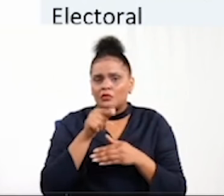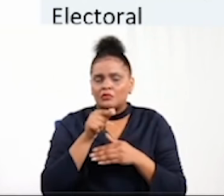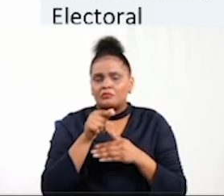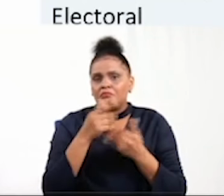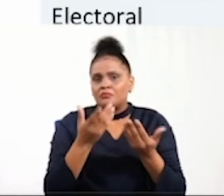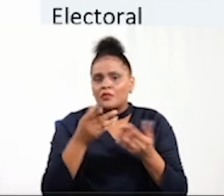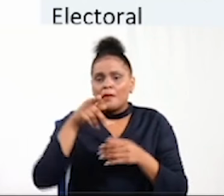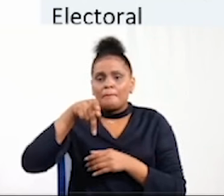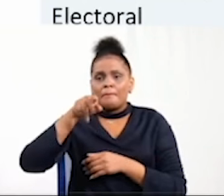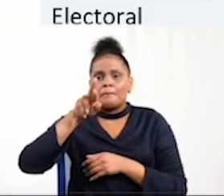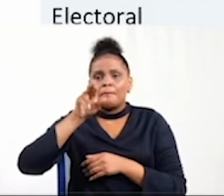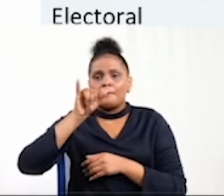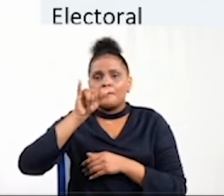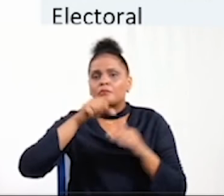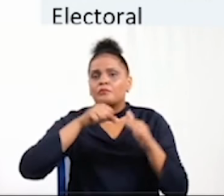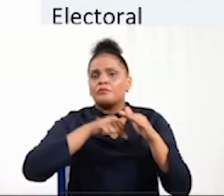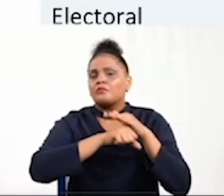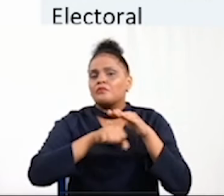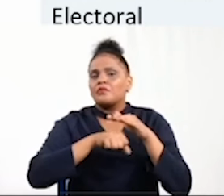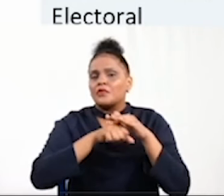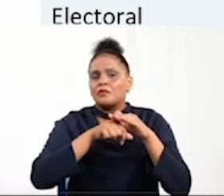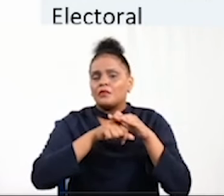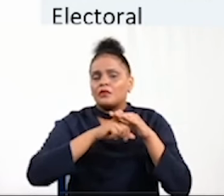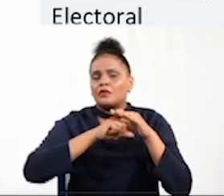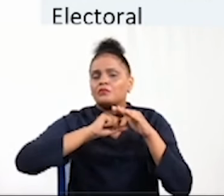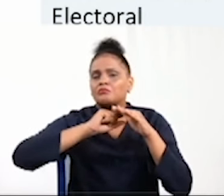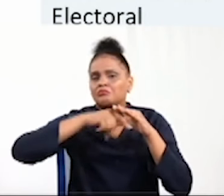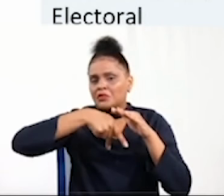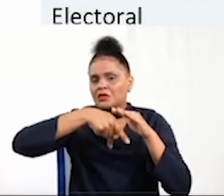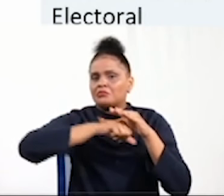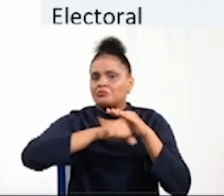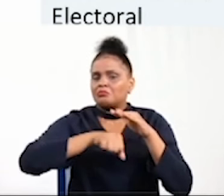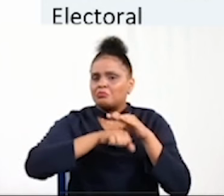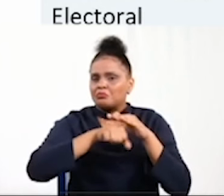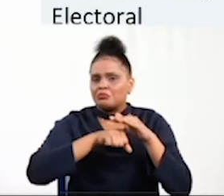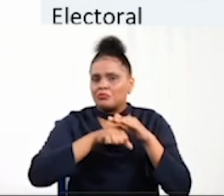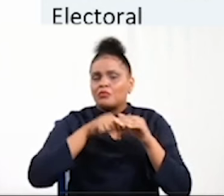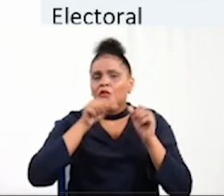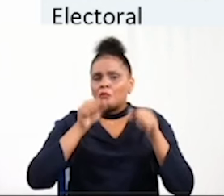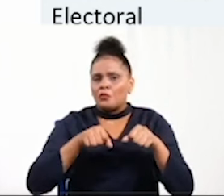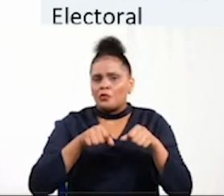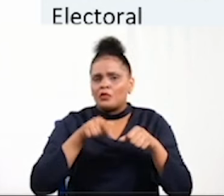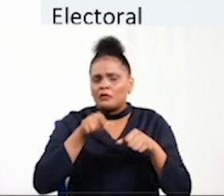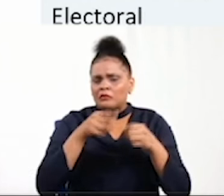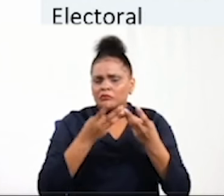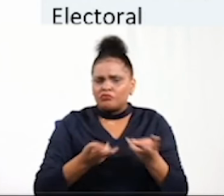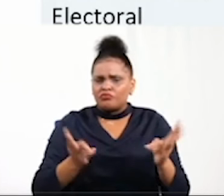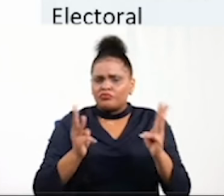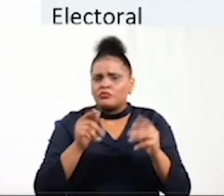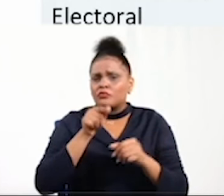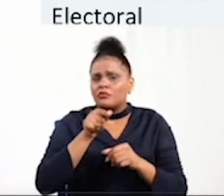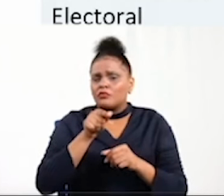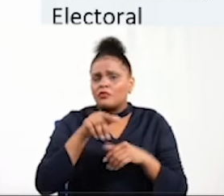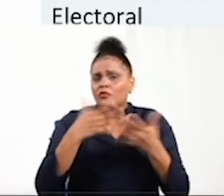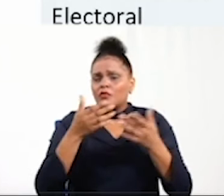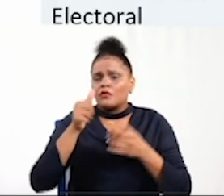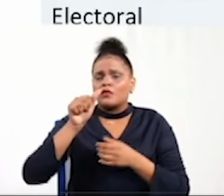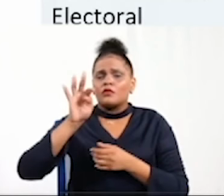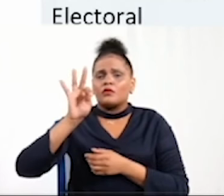es decir no en las listas a ser inscritas que es lo que mide el mecanismo de atenea porque